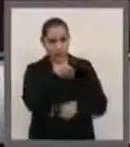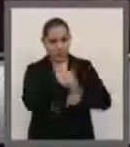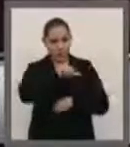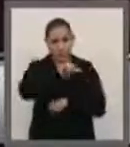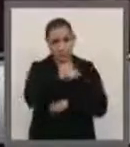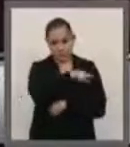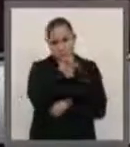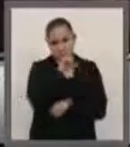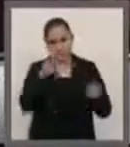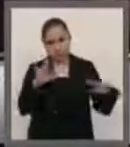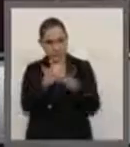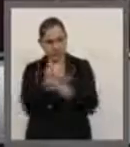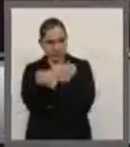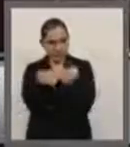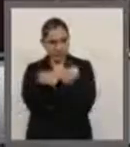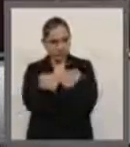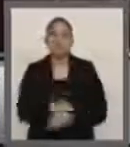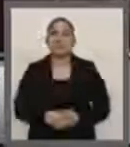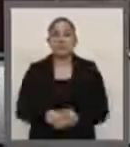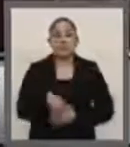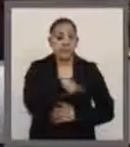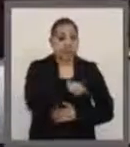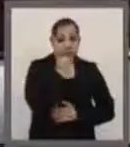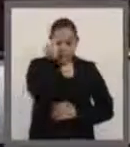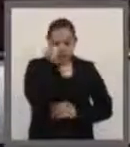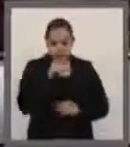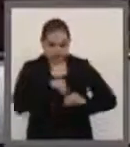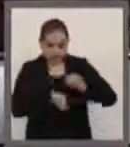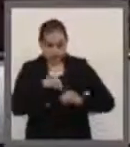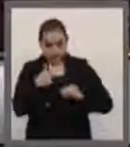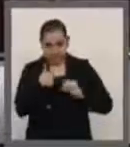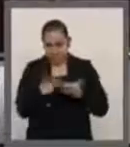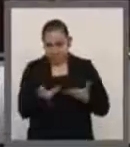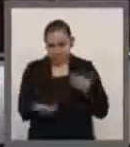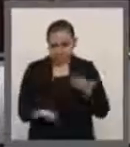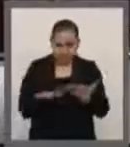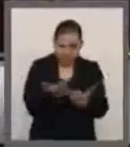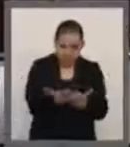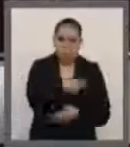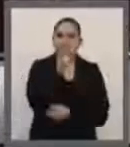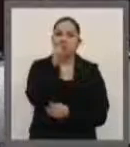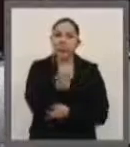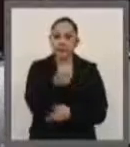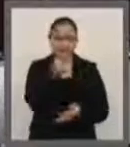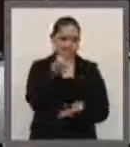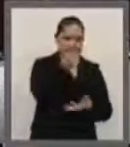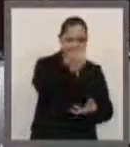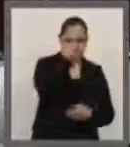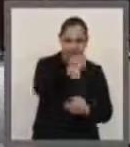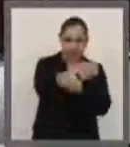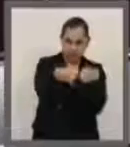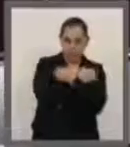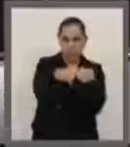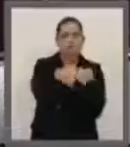educación. Esta iniciativa propone que el presupuesto educativo no se someta a recorte cuando